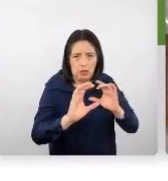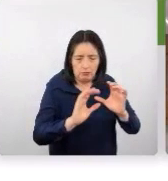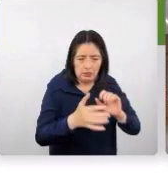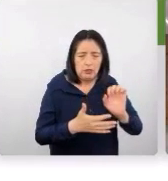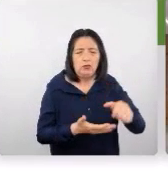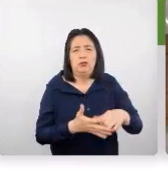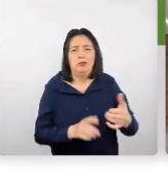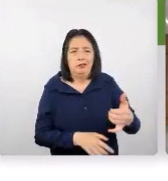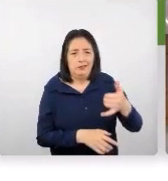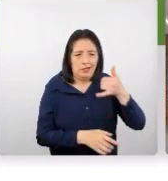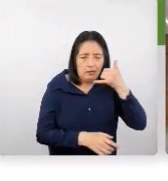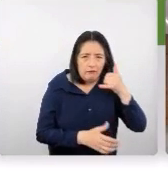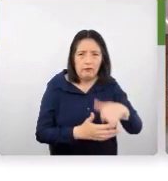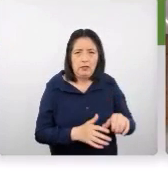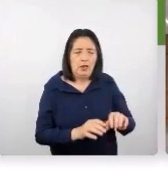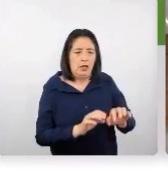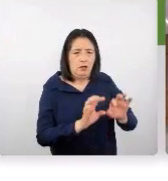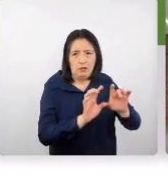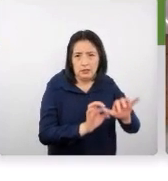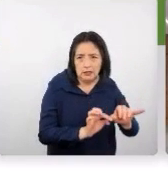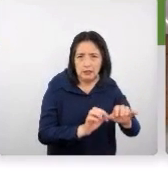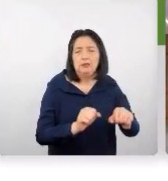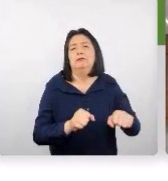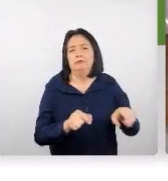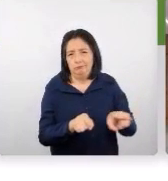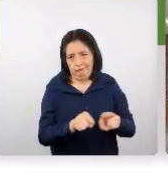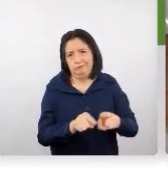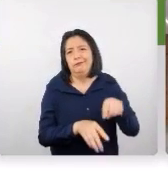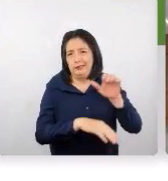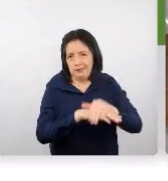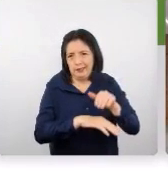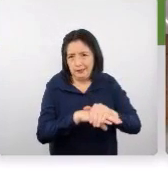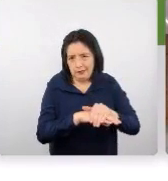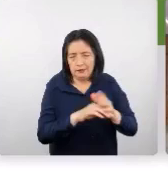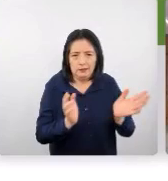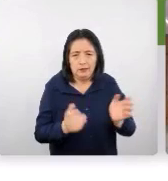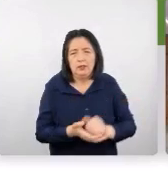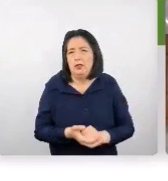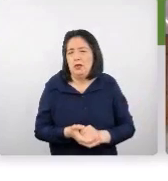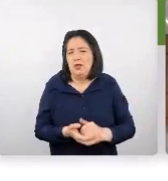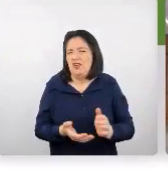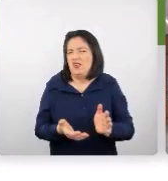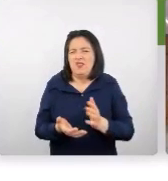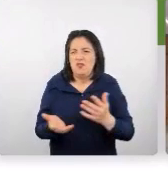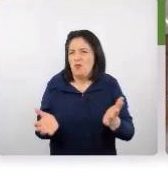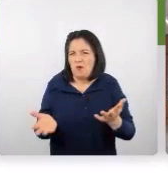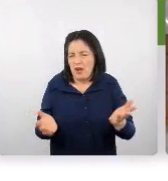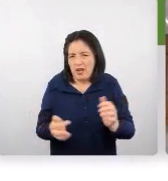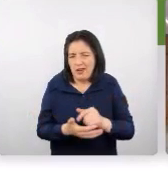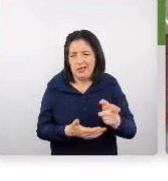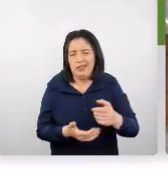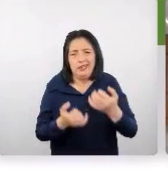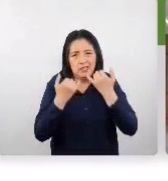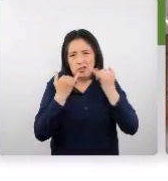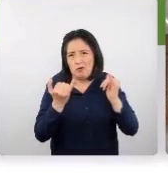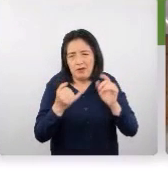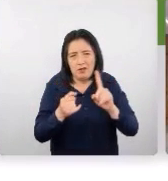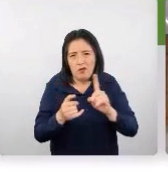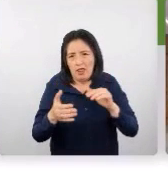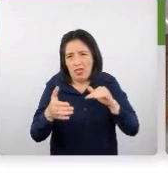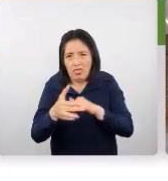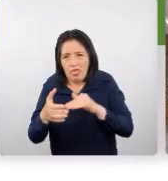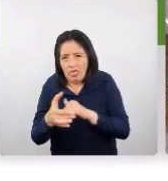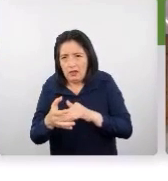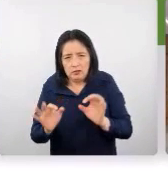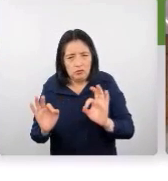como telefónicas, que uno tiene, también son en inglés. O sea, no es el idioma una barrera